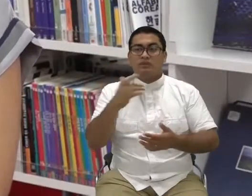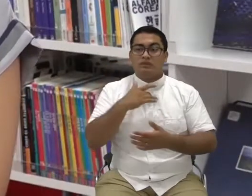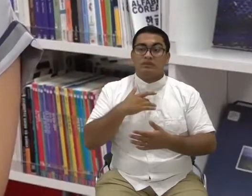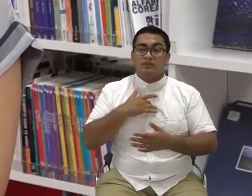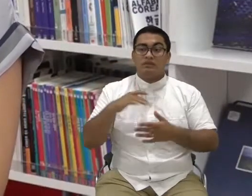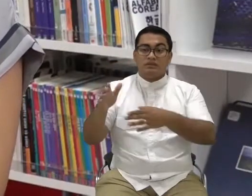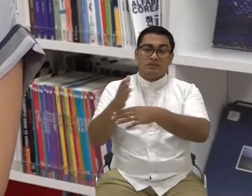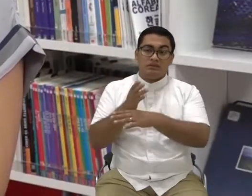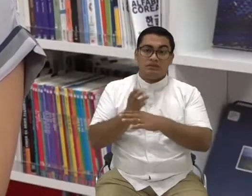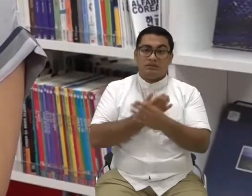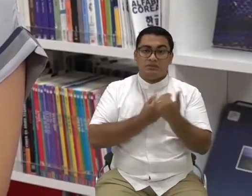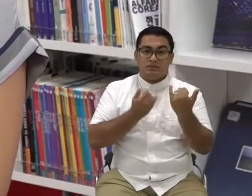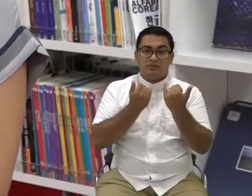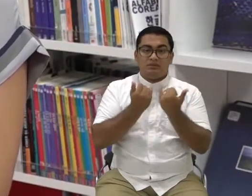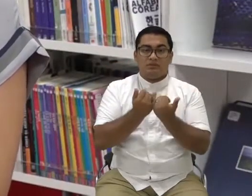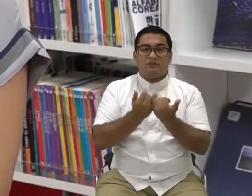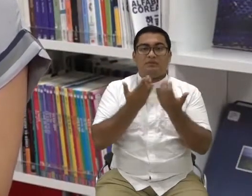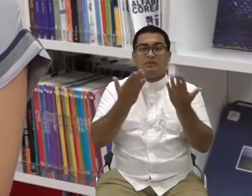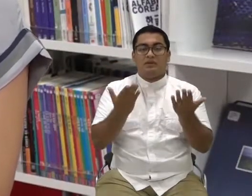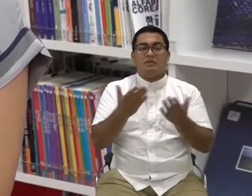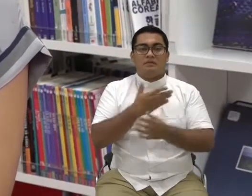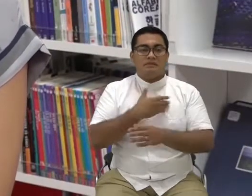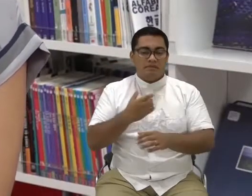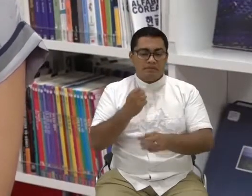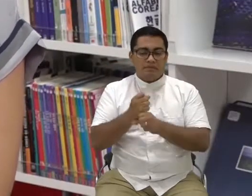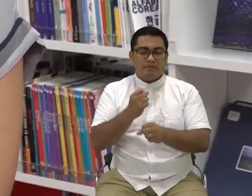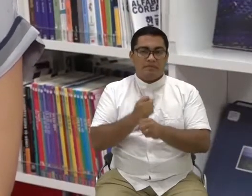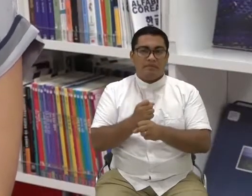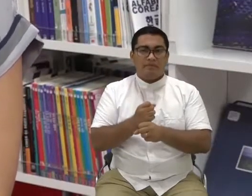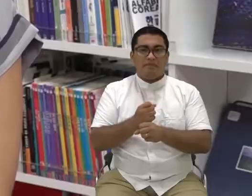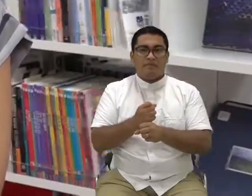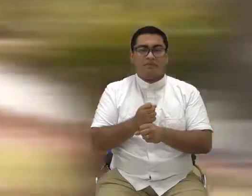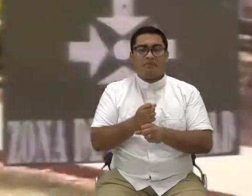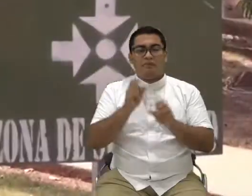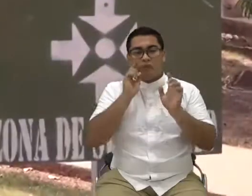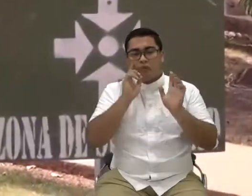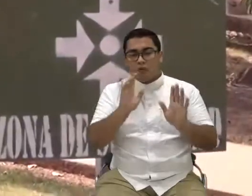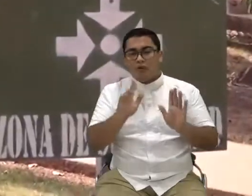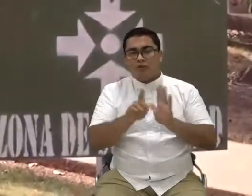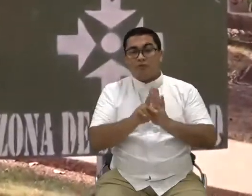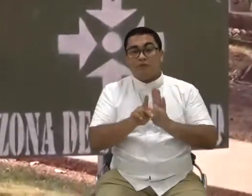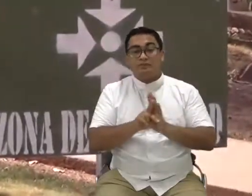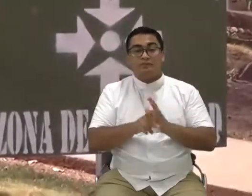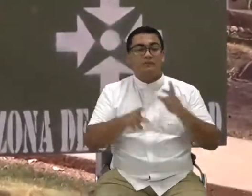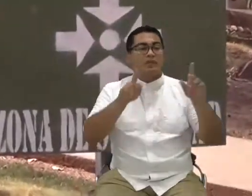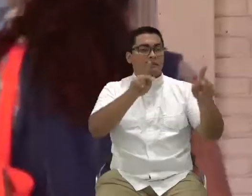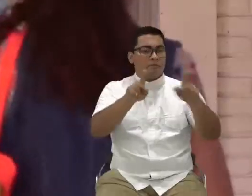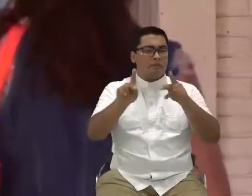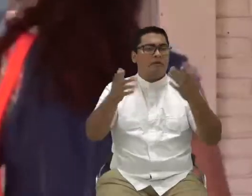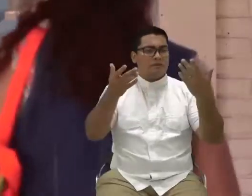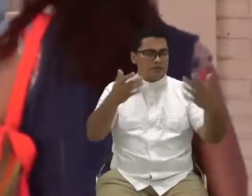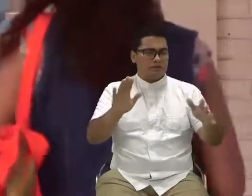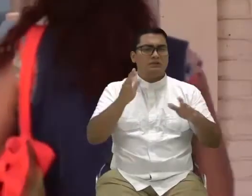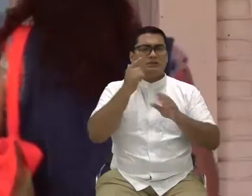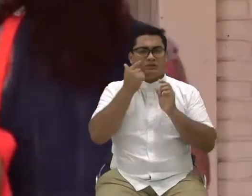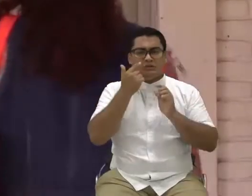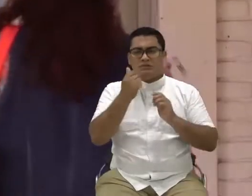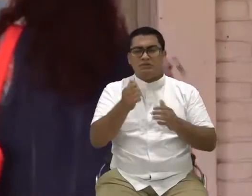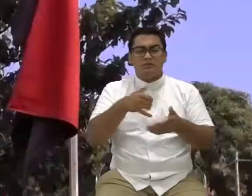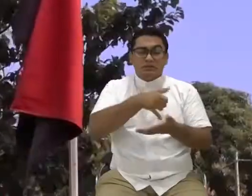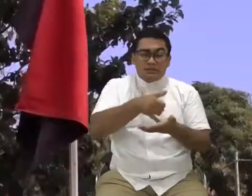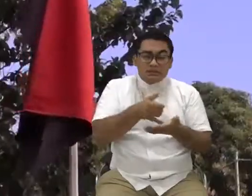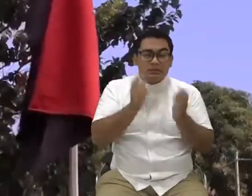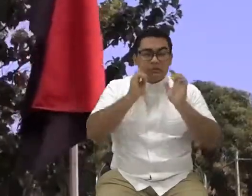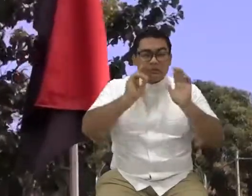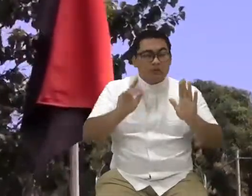el que necesitan las instituciones del Estado para una mejor gestión integral del riesgo. Para quienes ya conocen del riesgo, la